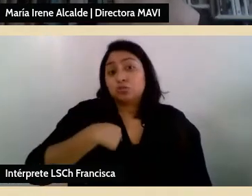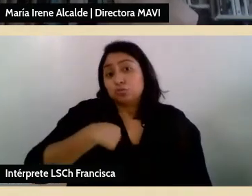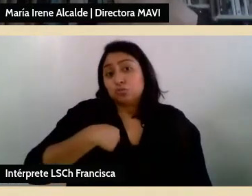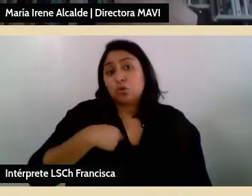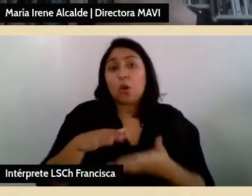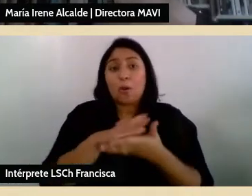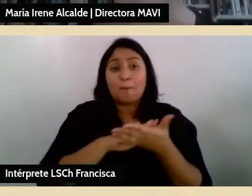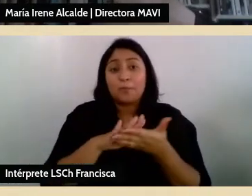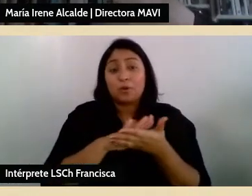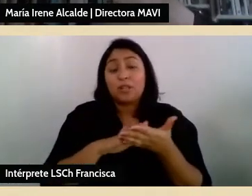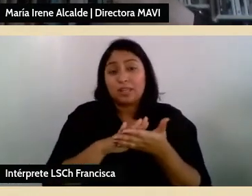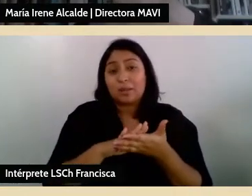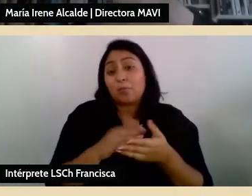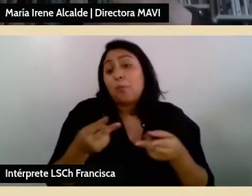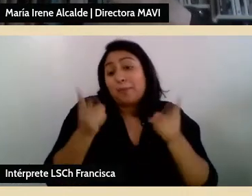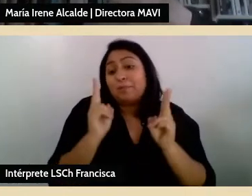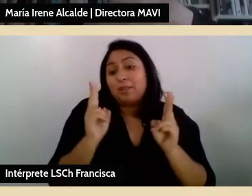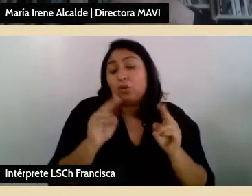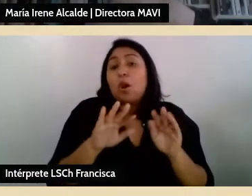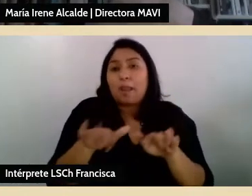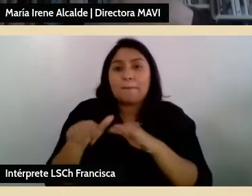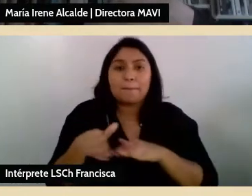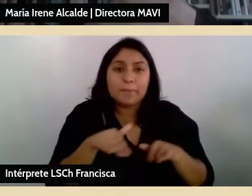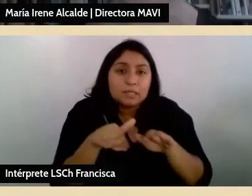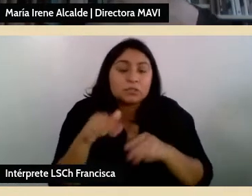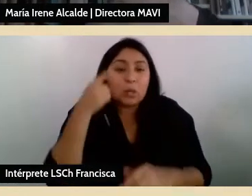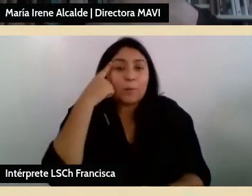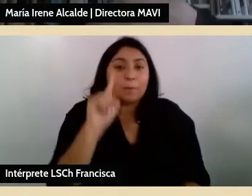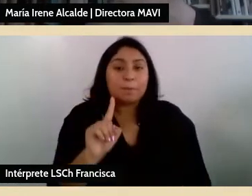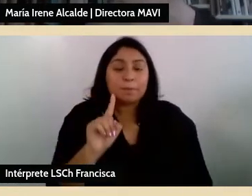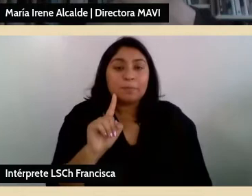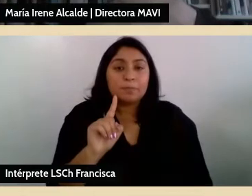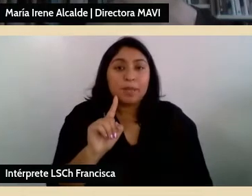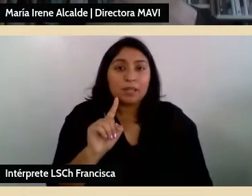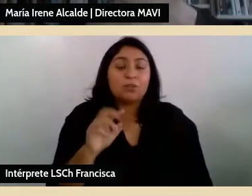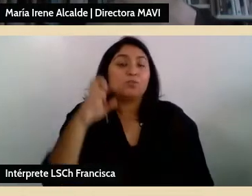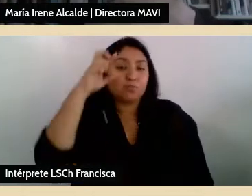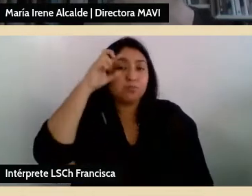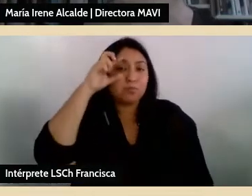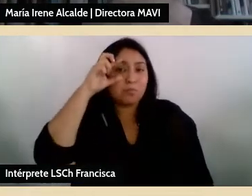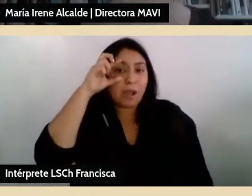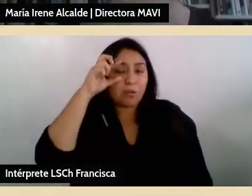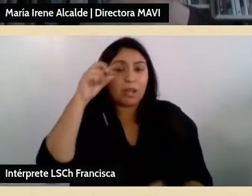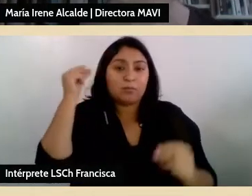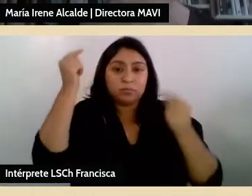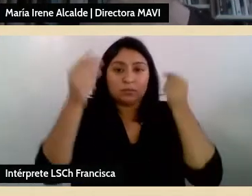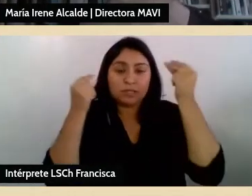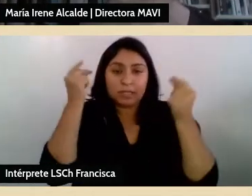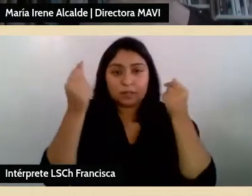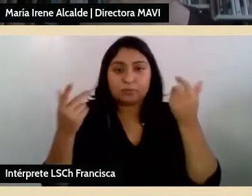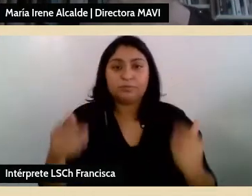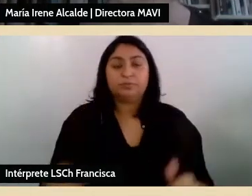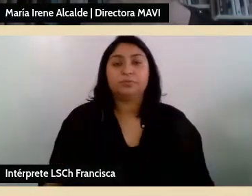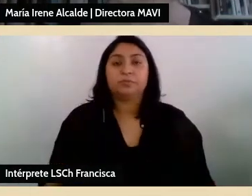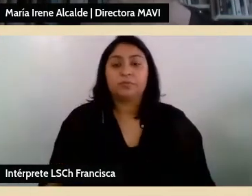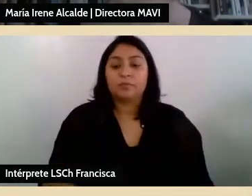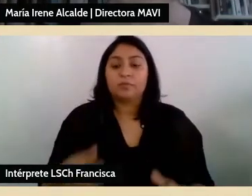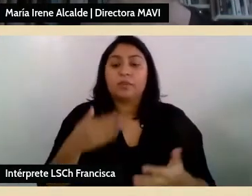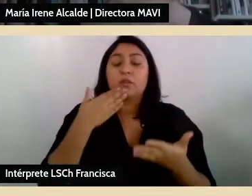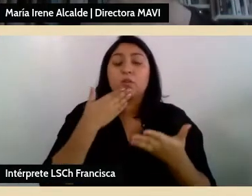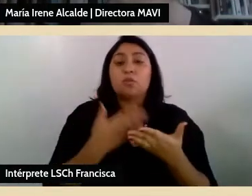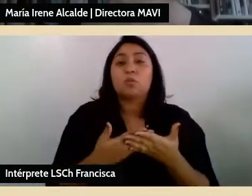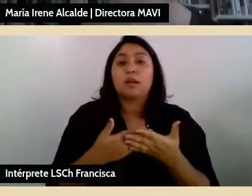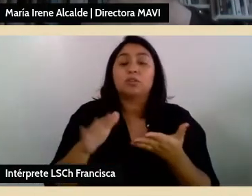la que le dejó el espacio, pero ella fue la gran artífice. Entonces, cuando suceden cosas como las